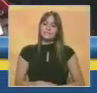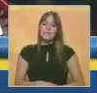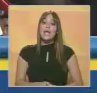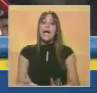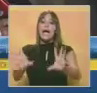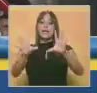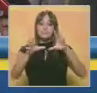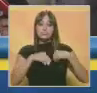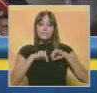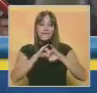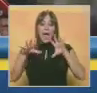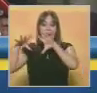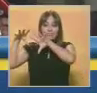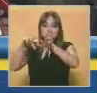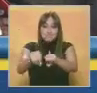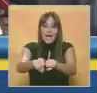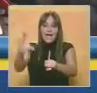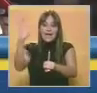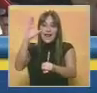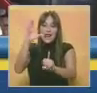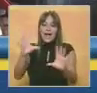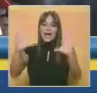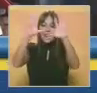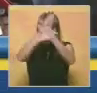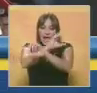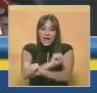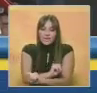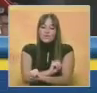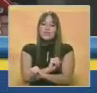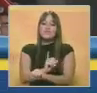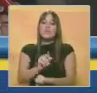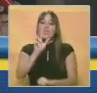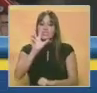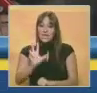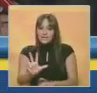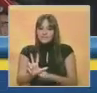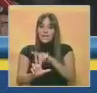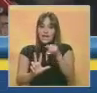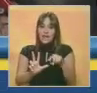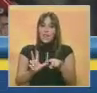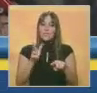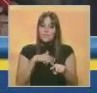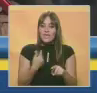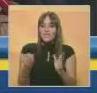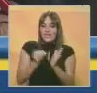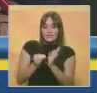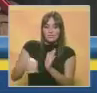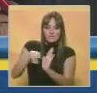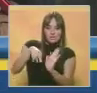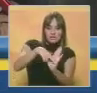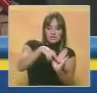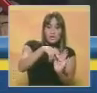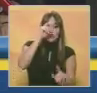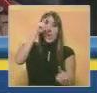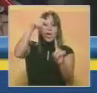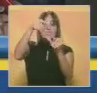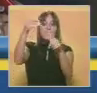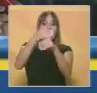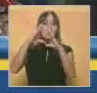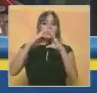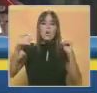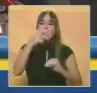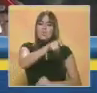Tomamos Caracas en esta Ruta Nocturna, en su tercera edición, para lograr que venga toda